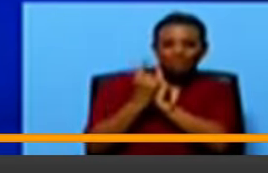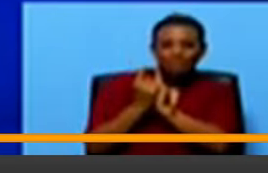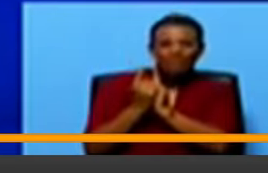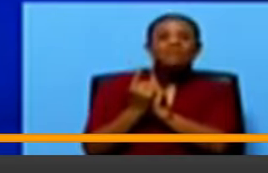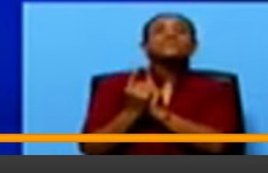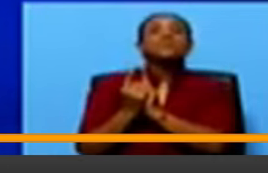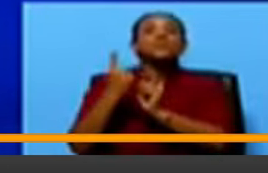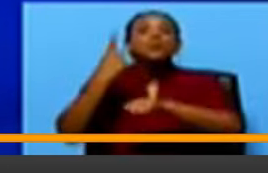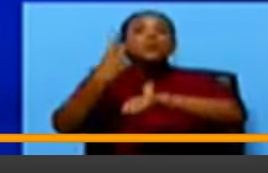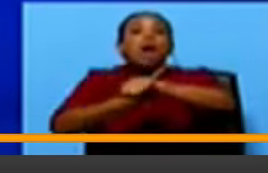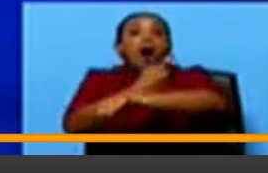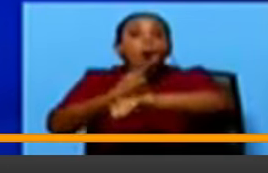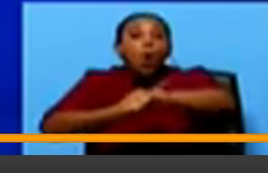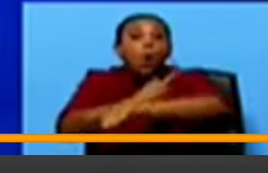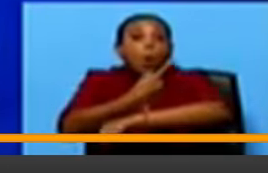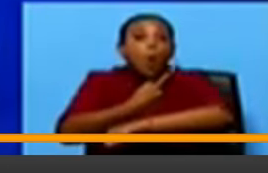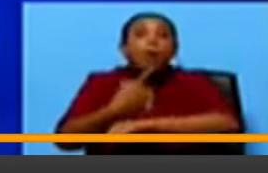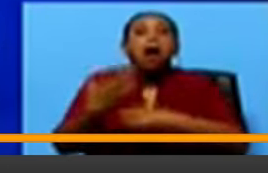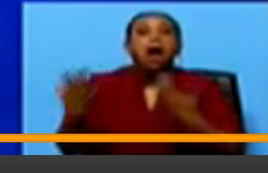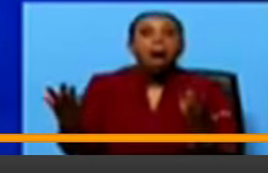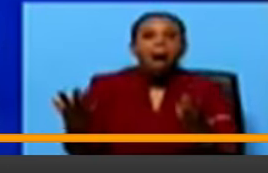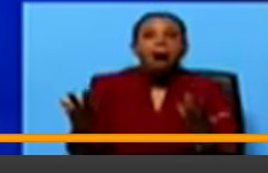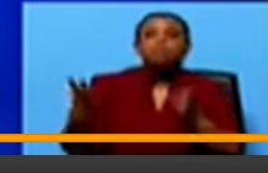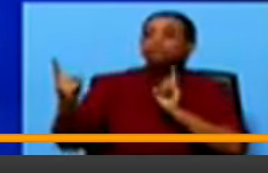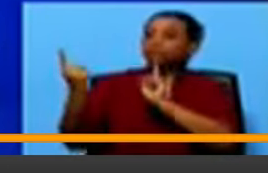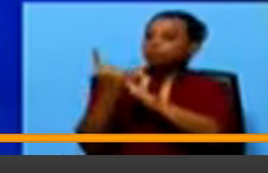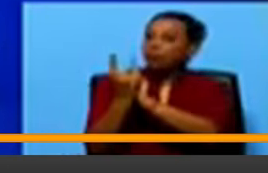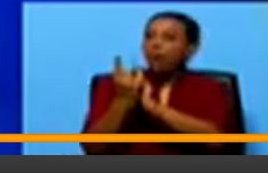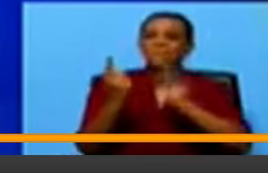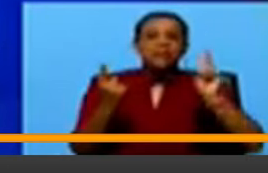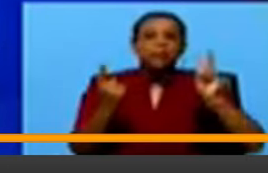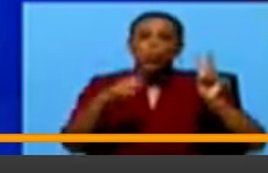tuvo una hora la bilateral.